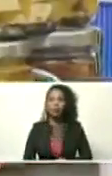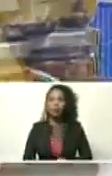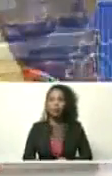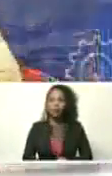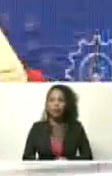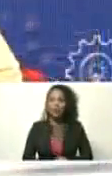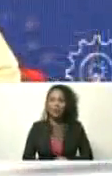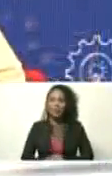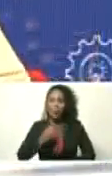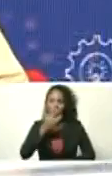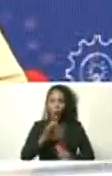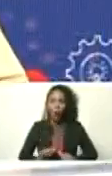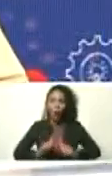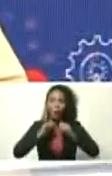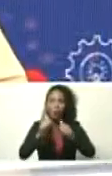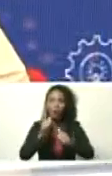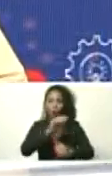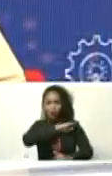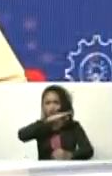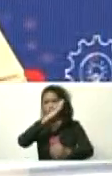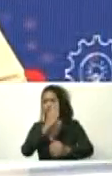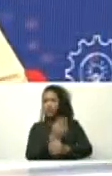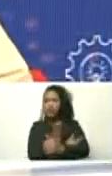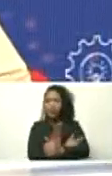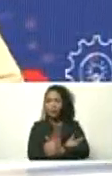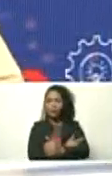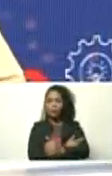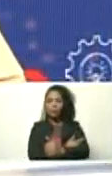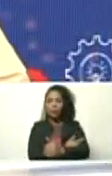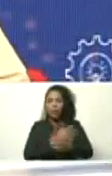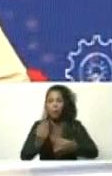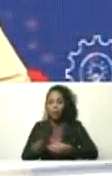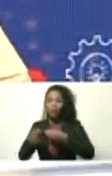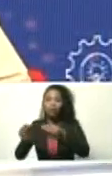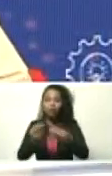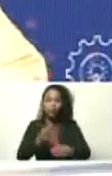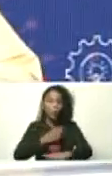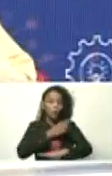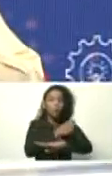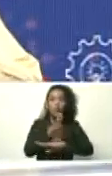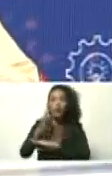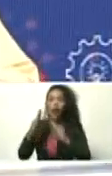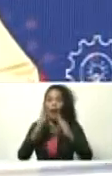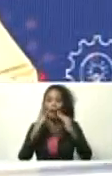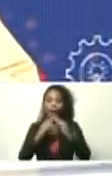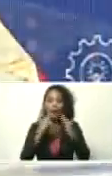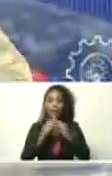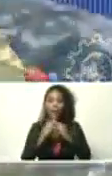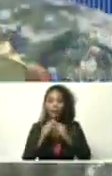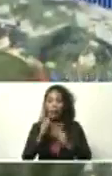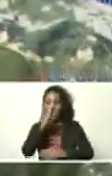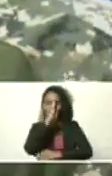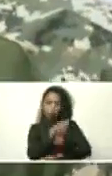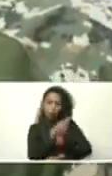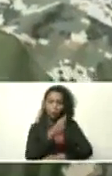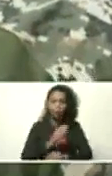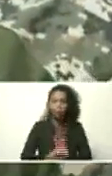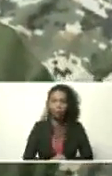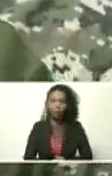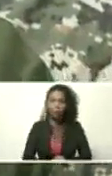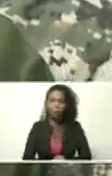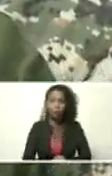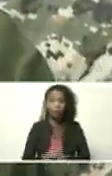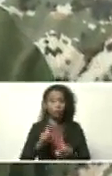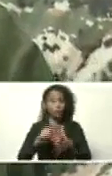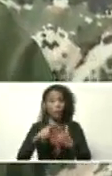Y bueno, comenzó con fuerza los entregos a domicilio, que llaman delivery, el delivery. Entonces